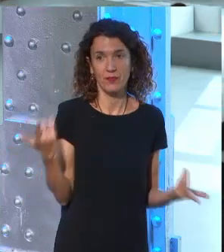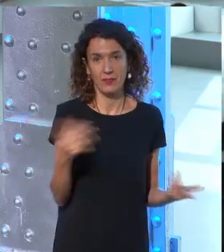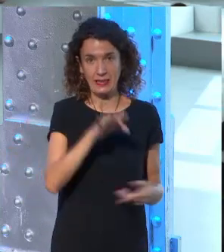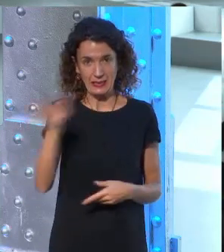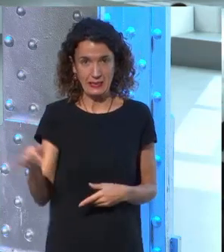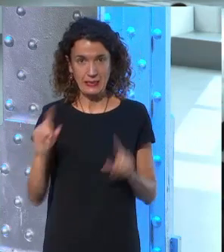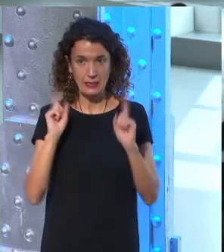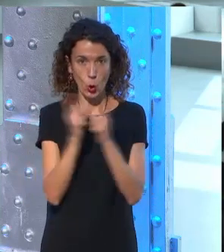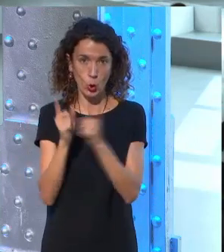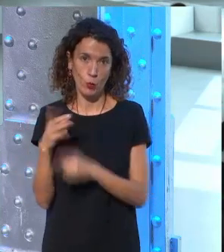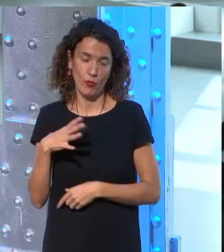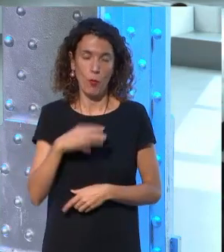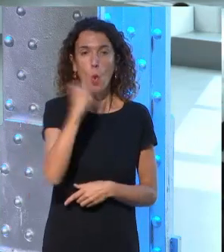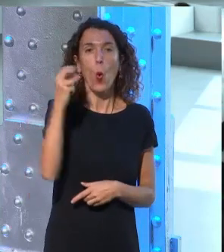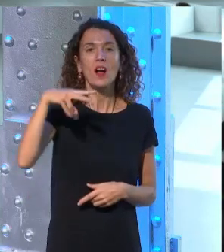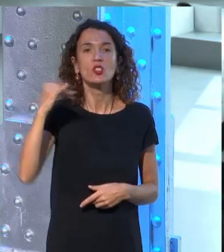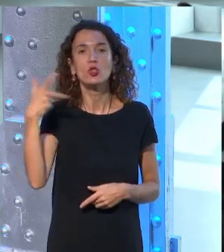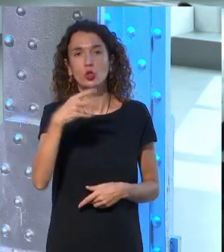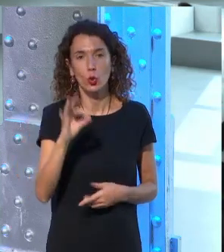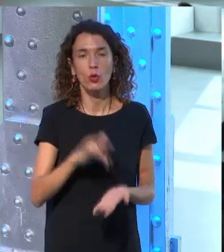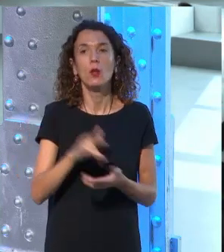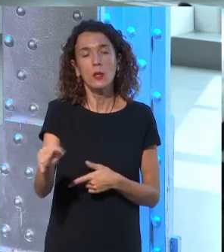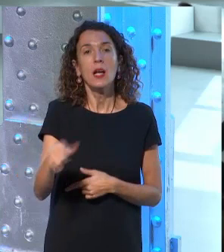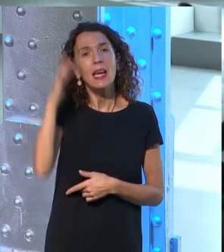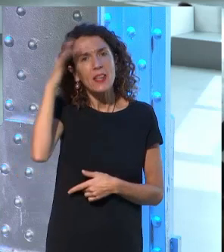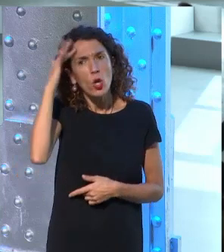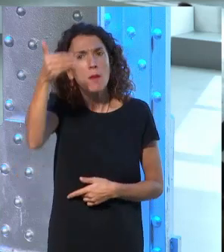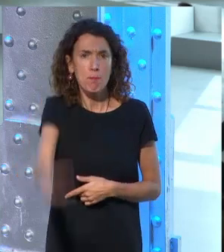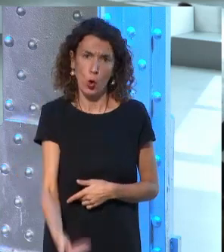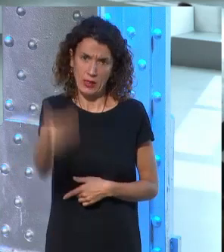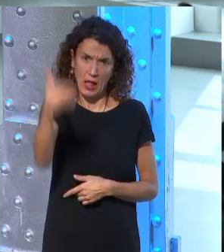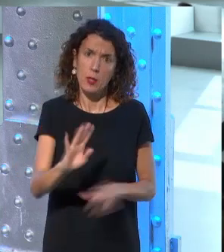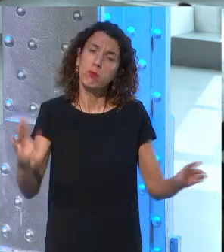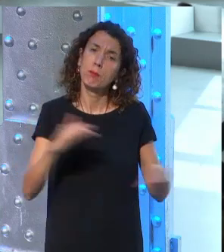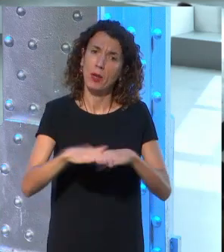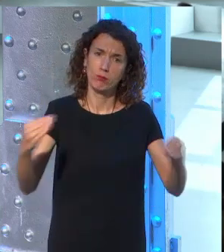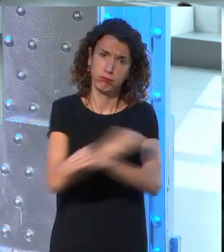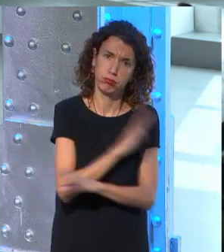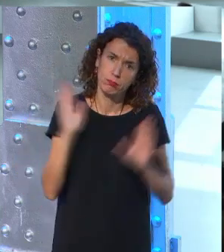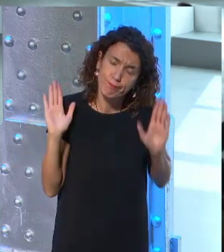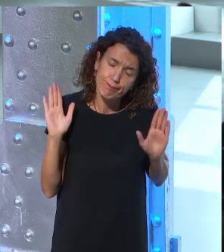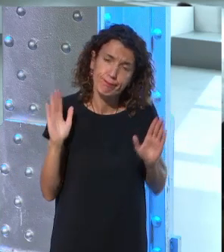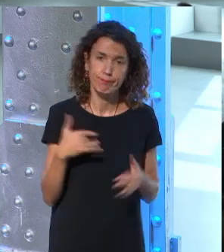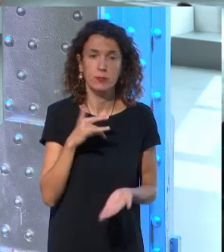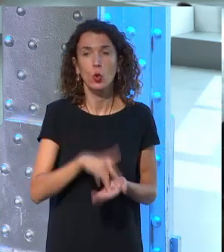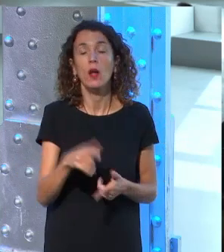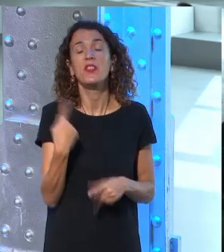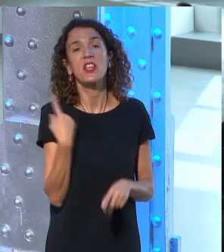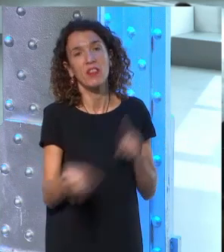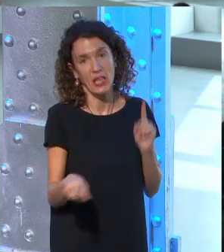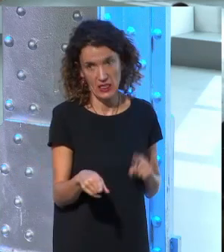también siempre y lo más concreto posible. Bueno, yo creo que la ideología sí importa, en eso discrepo mucho contigo, porque, mira, no es lo